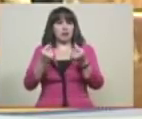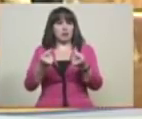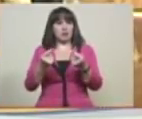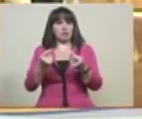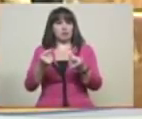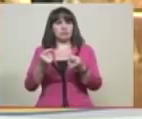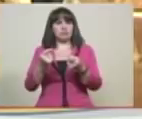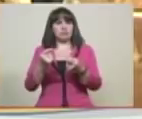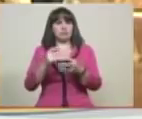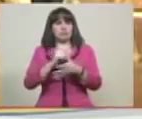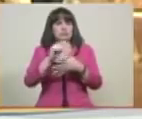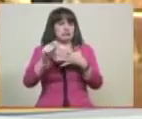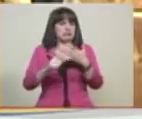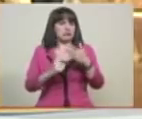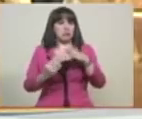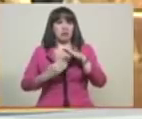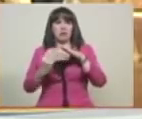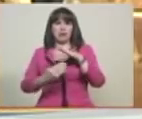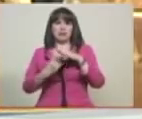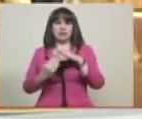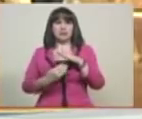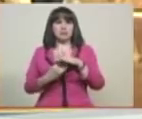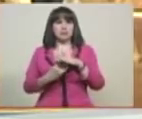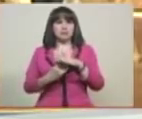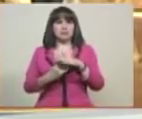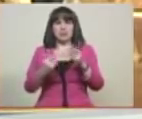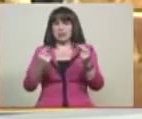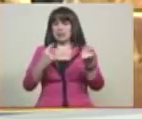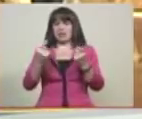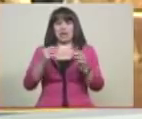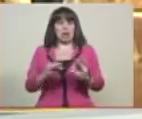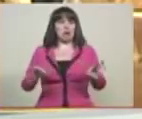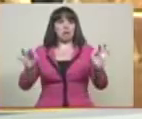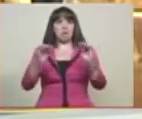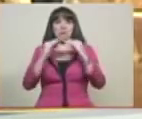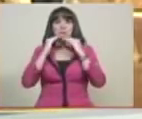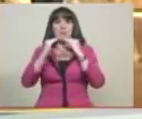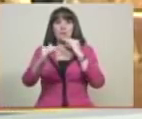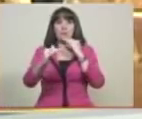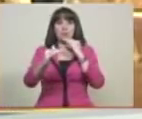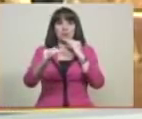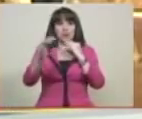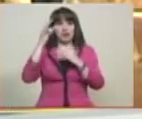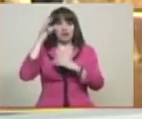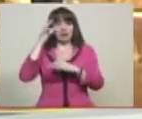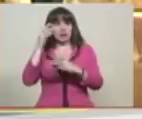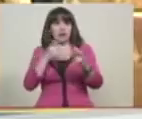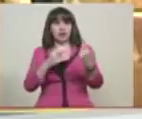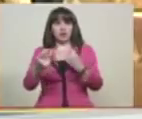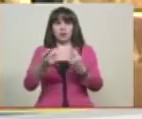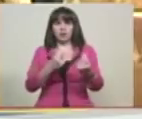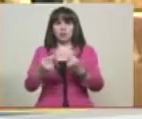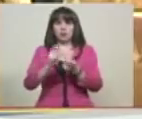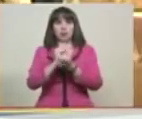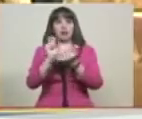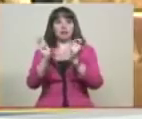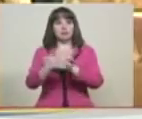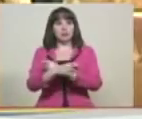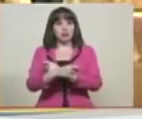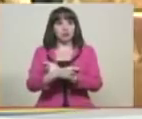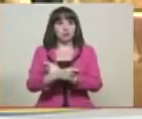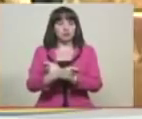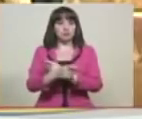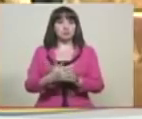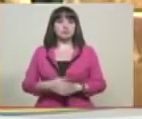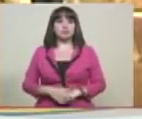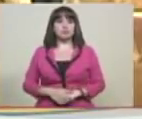de sustento monetario, fiscal, económico, cambiario, ningún tipo